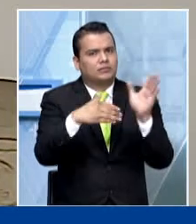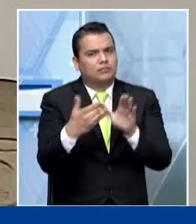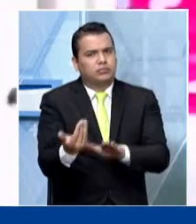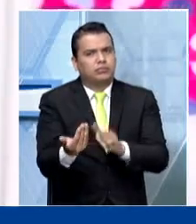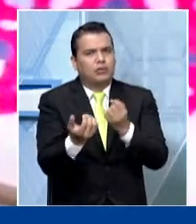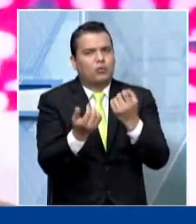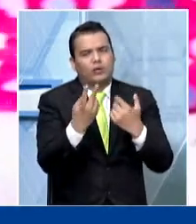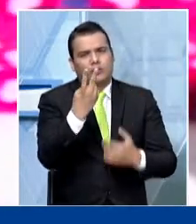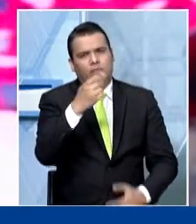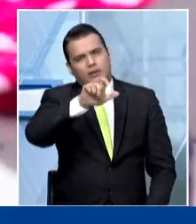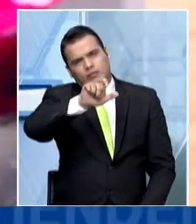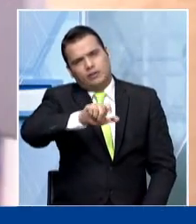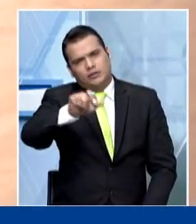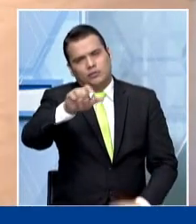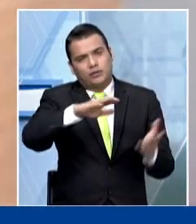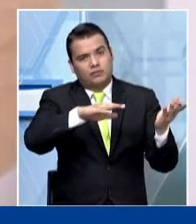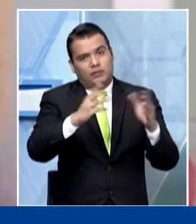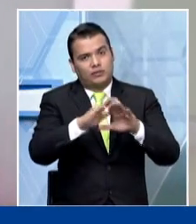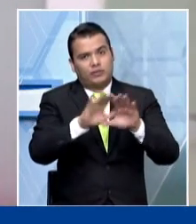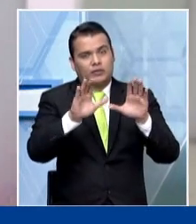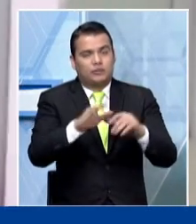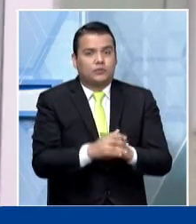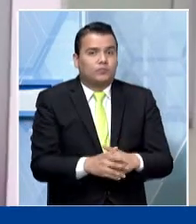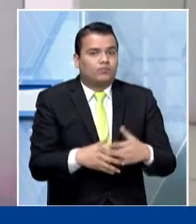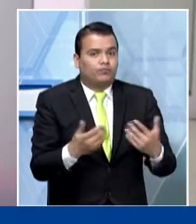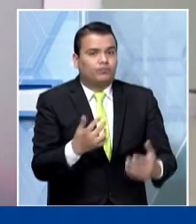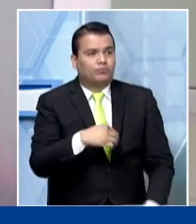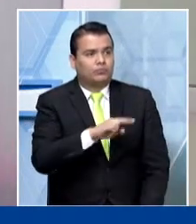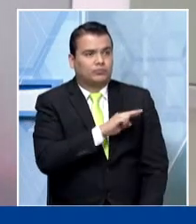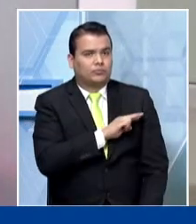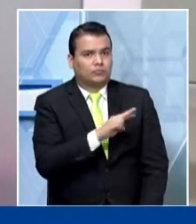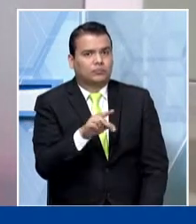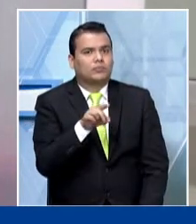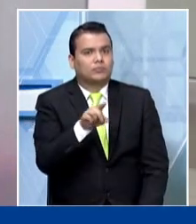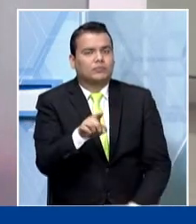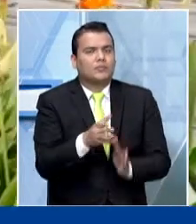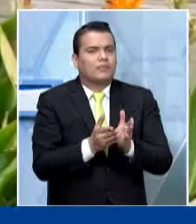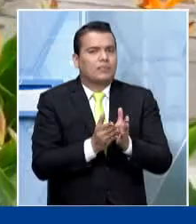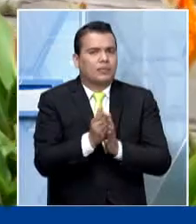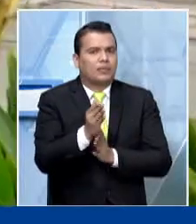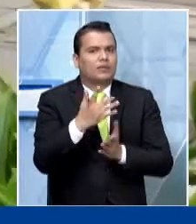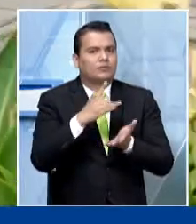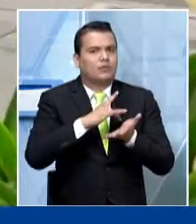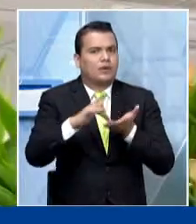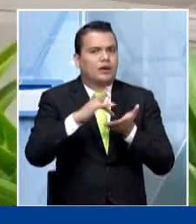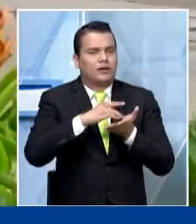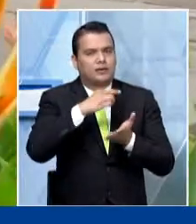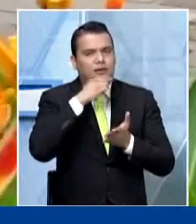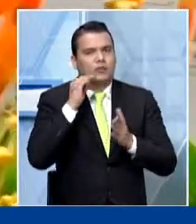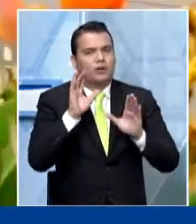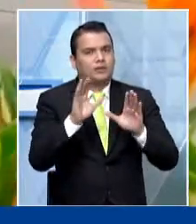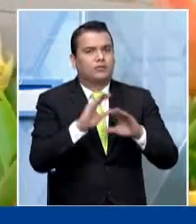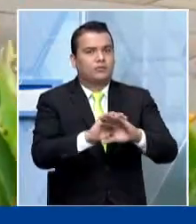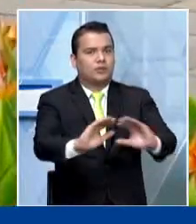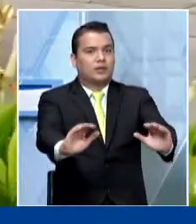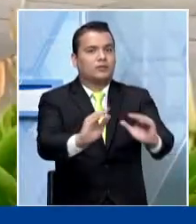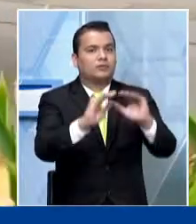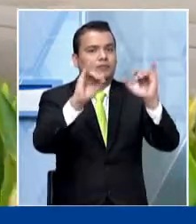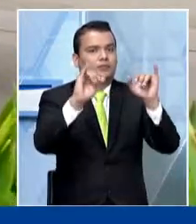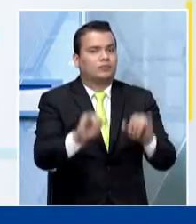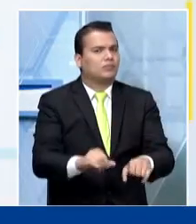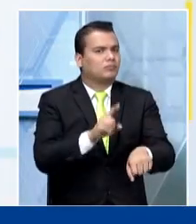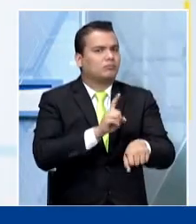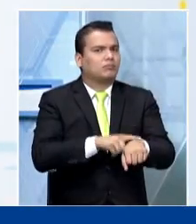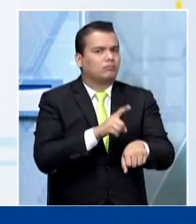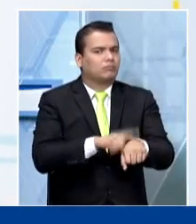20 con una cifra tan elevada el departamento permanecerá en alerta roja por lo que las medidas de restricción a la movilidad ampliarán su horario